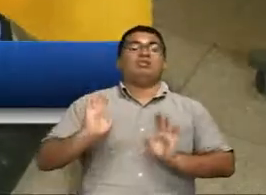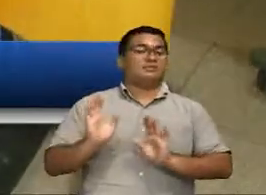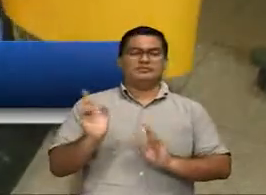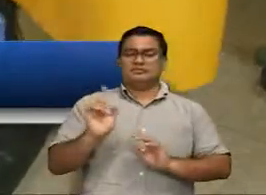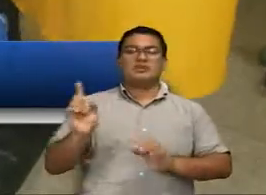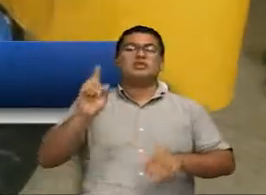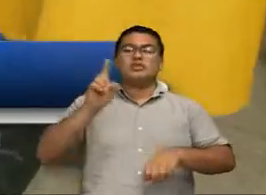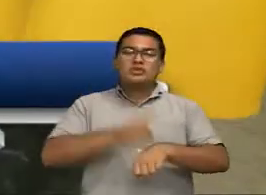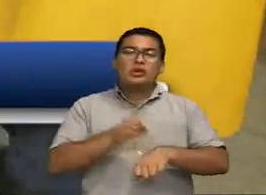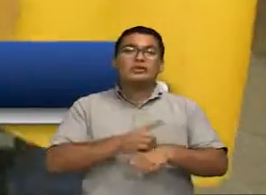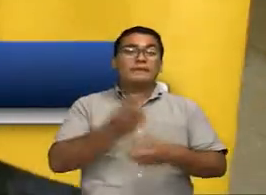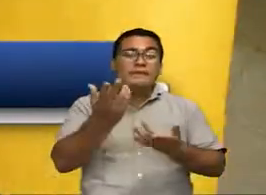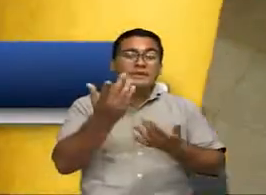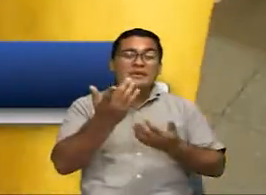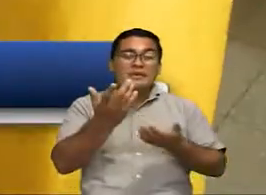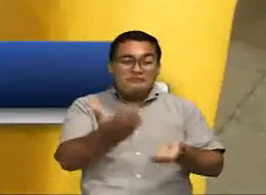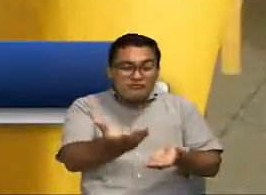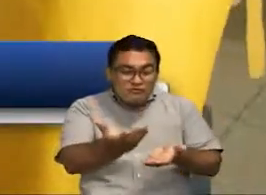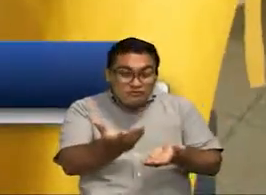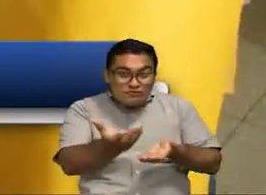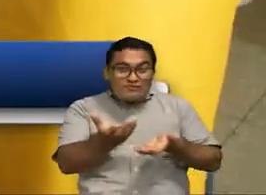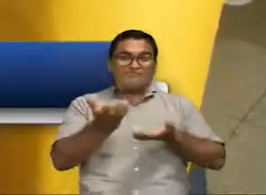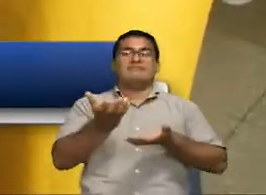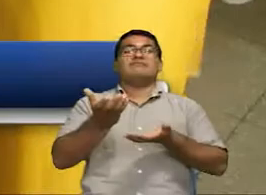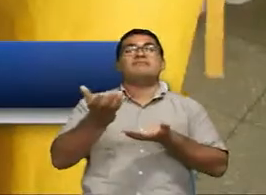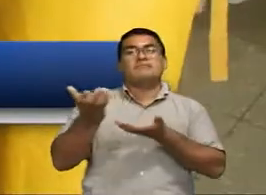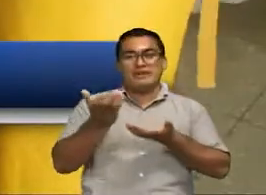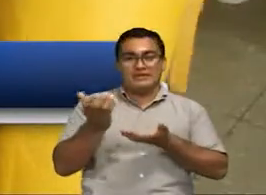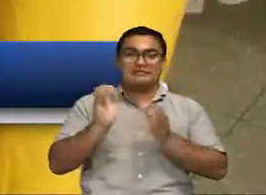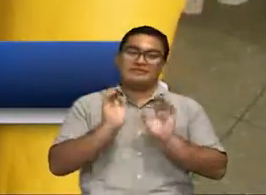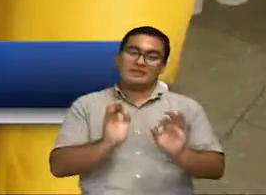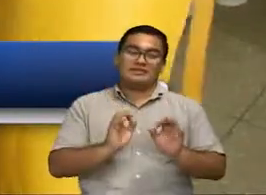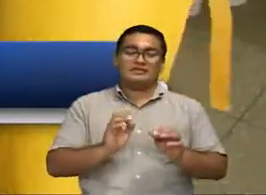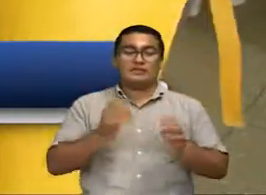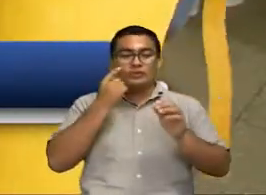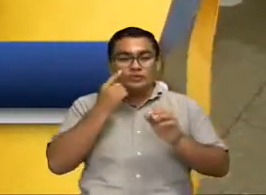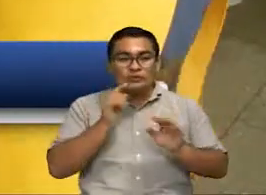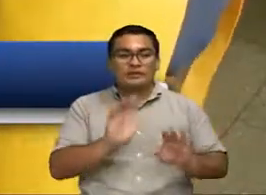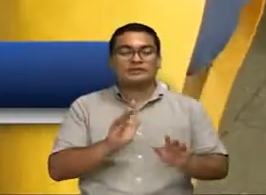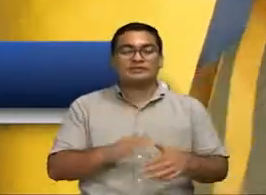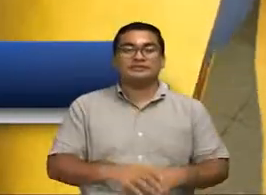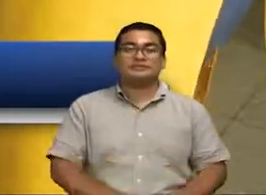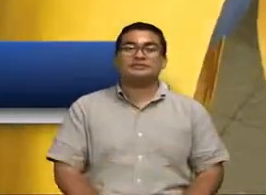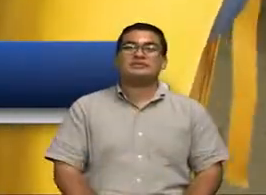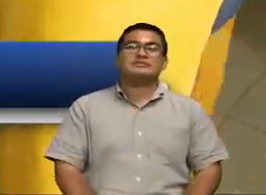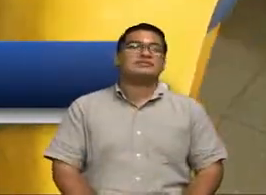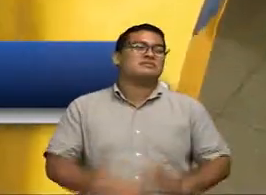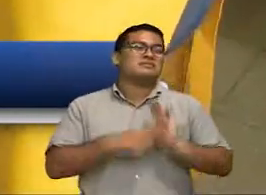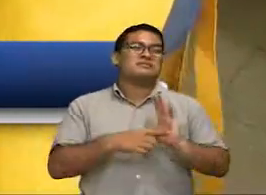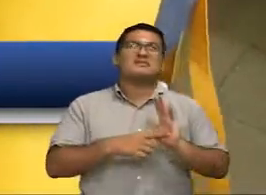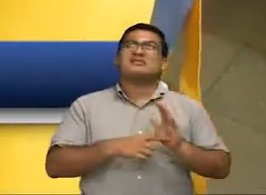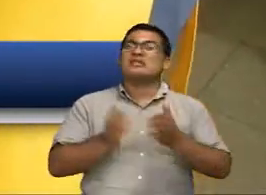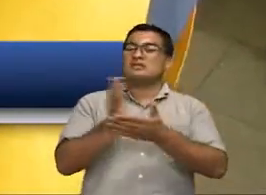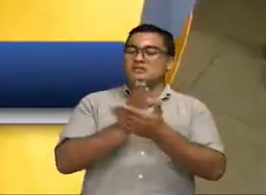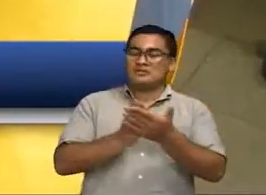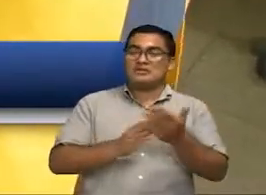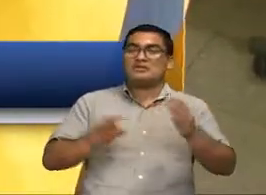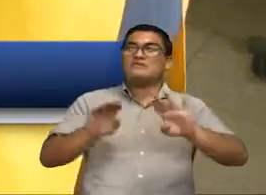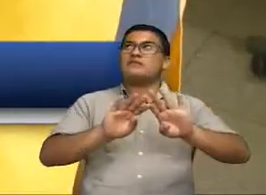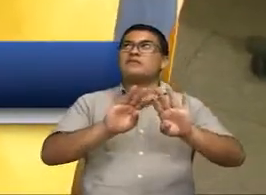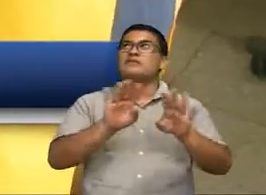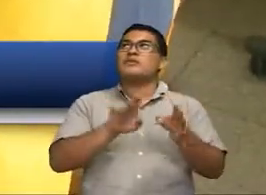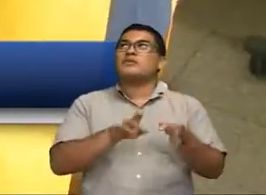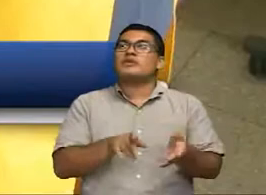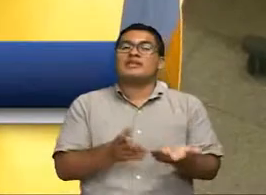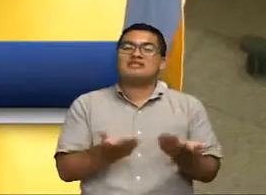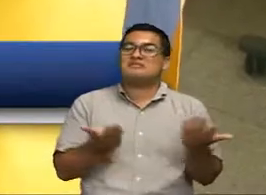está esperando. Claro. Y peor, pues que las mujeres, tal vez es primera vez que están siendo